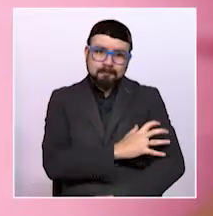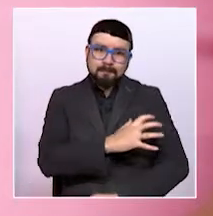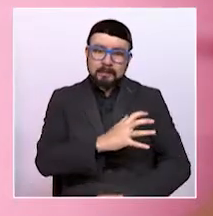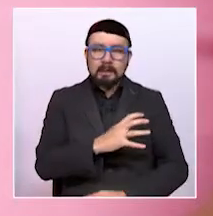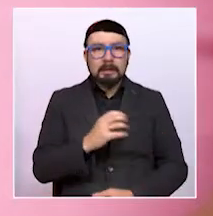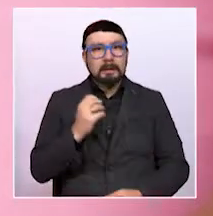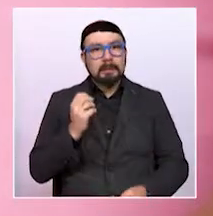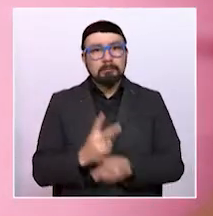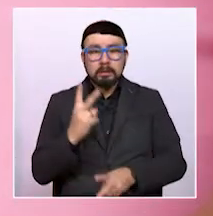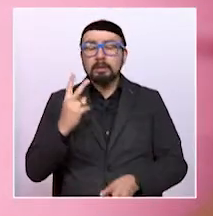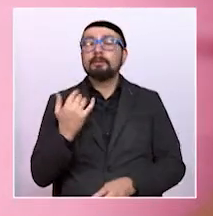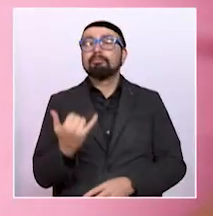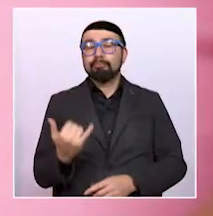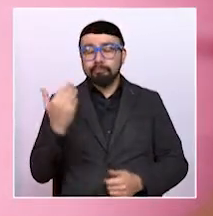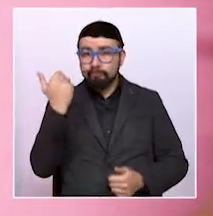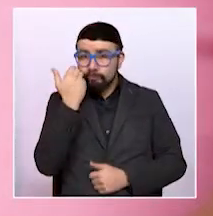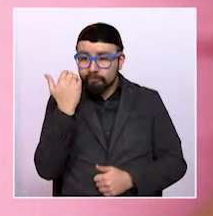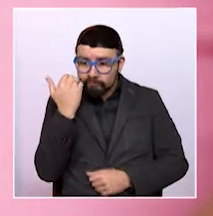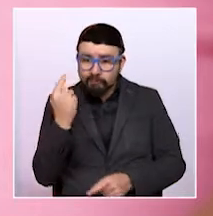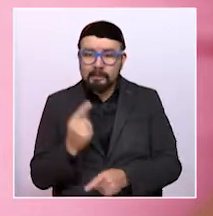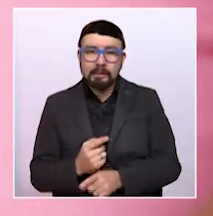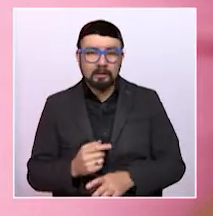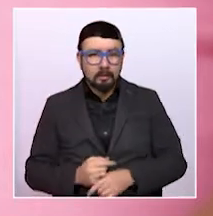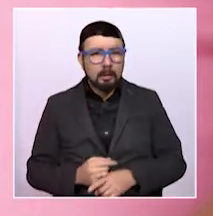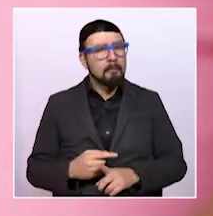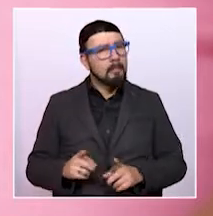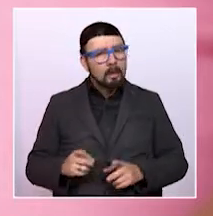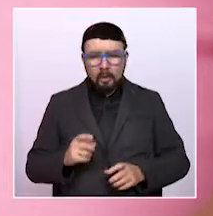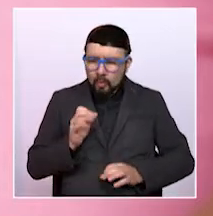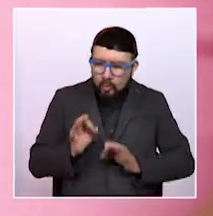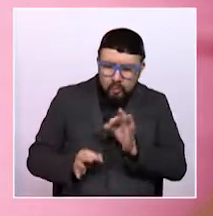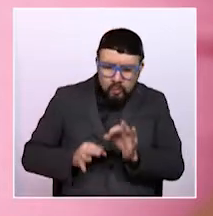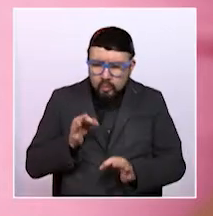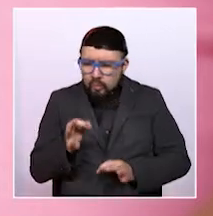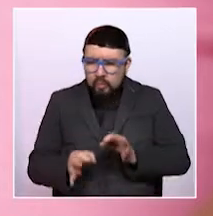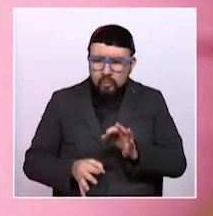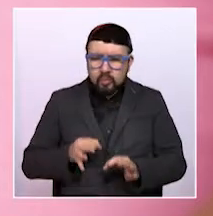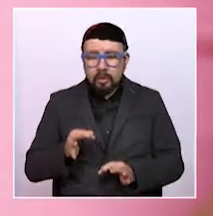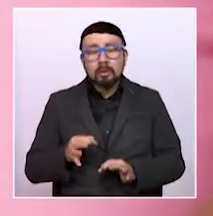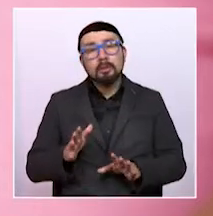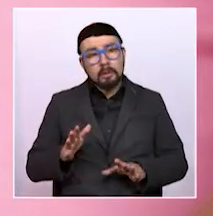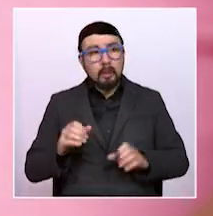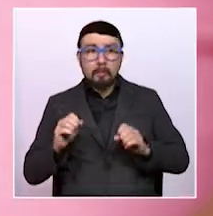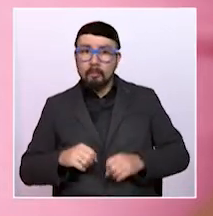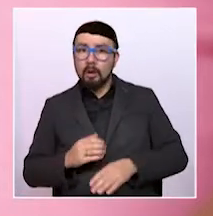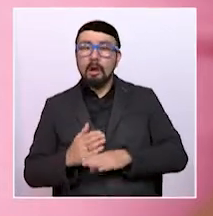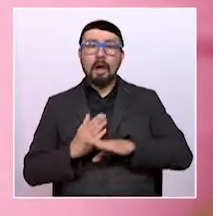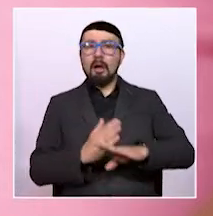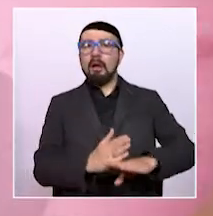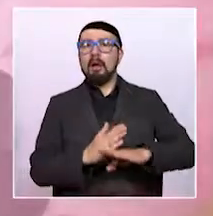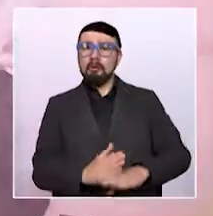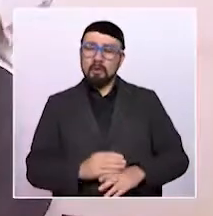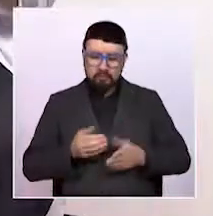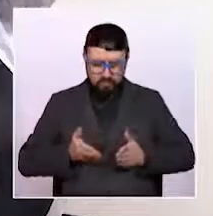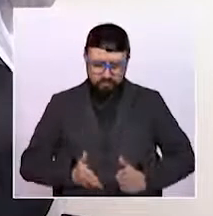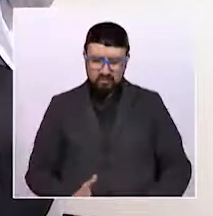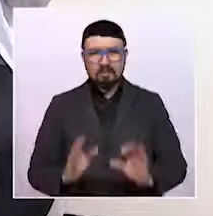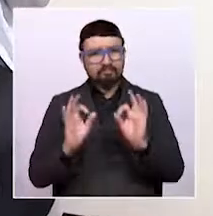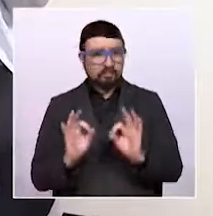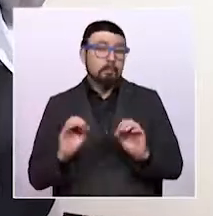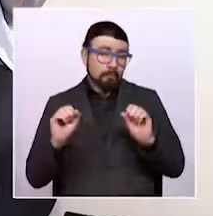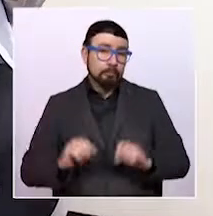y que además con buenos cuidados muchas veces puede llegarse a prevenir ya tener un buen final perfecto